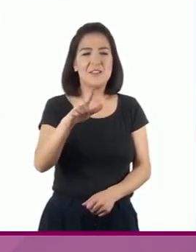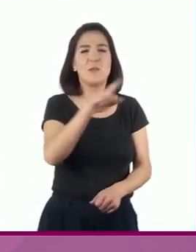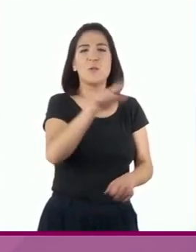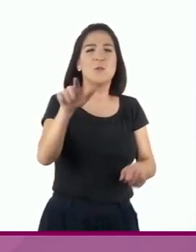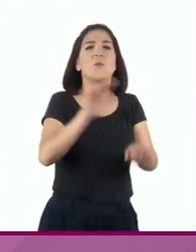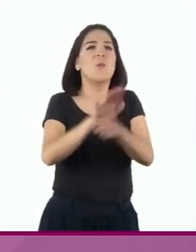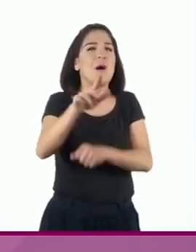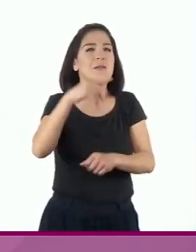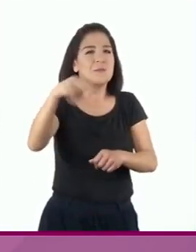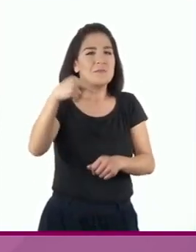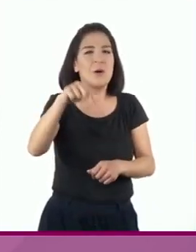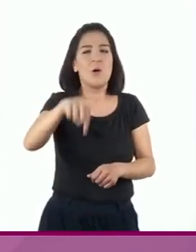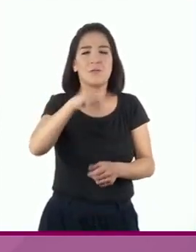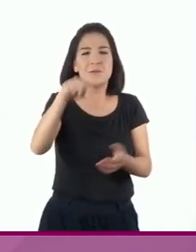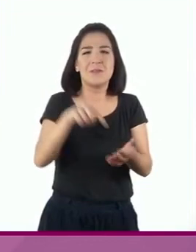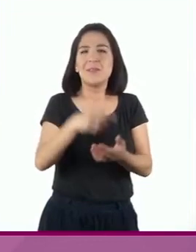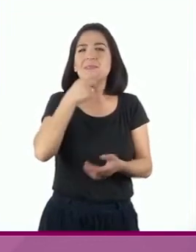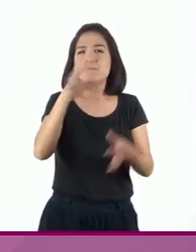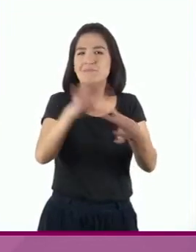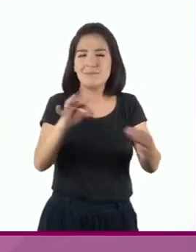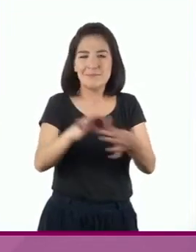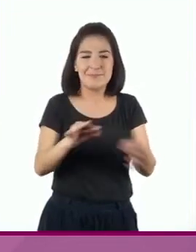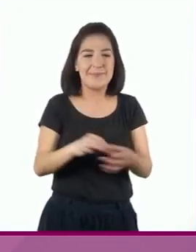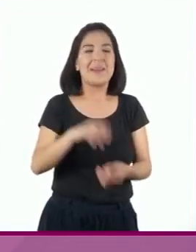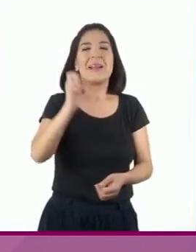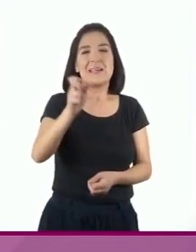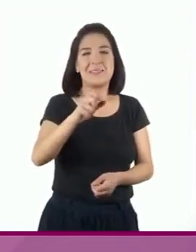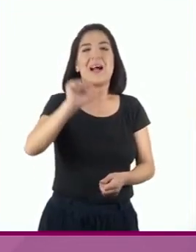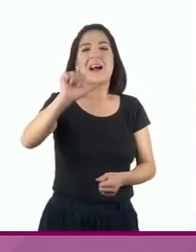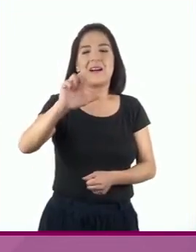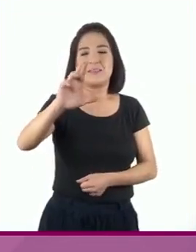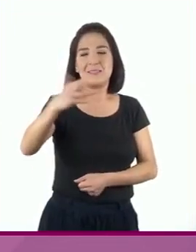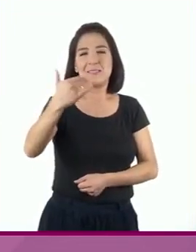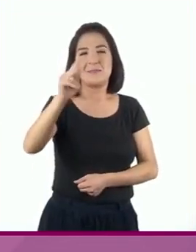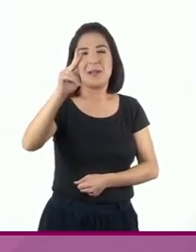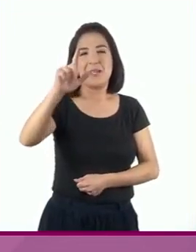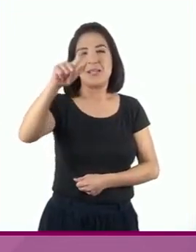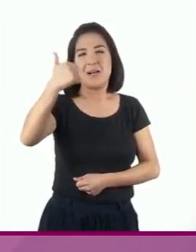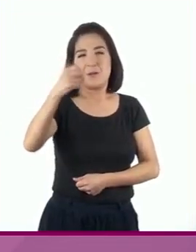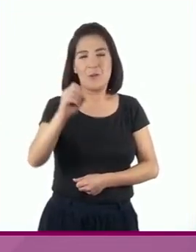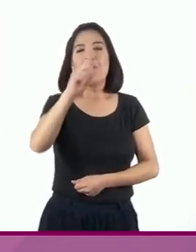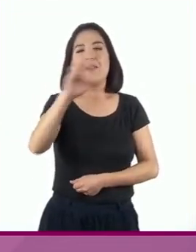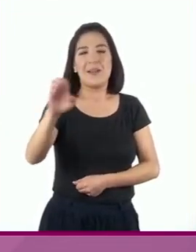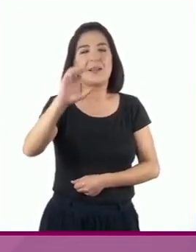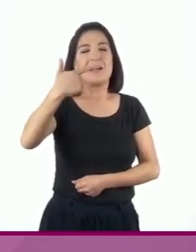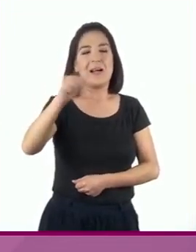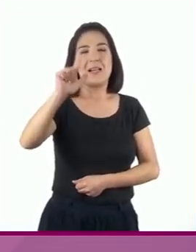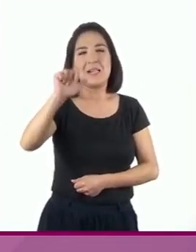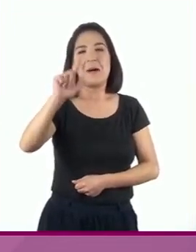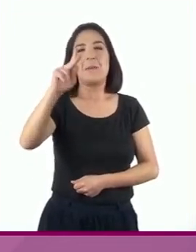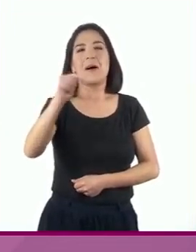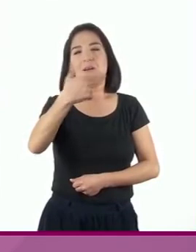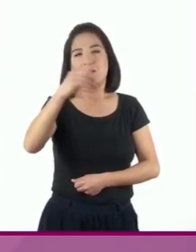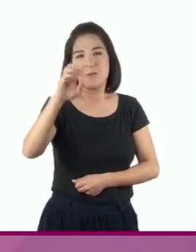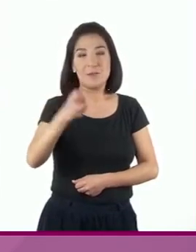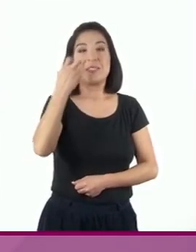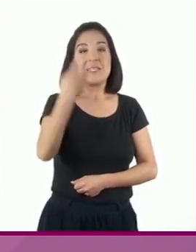para completarlo. Con base en lo trabajado el día de hoy, podemos concluir que